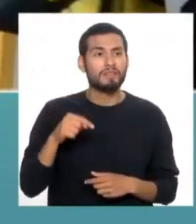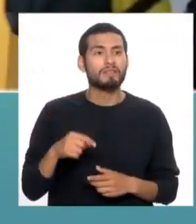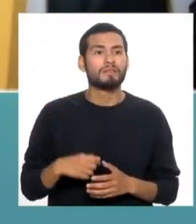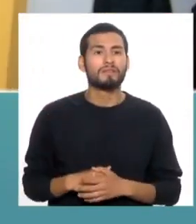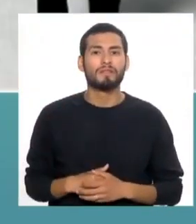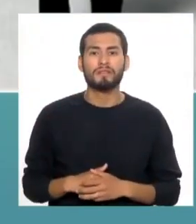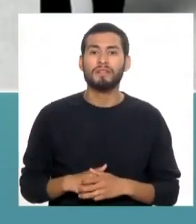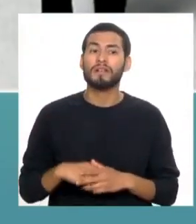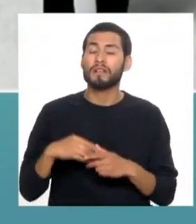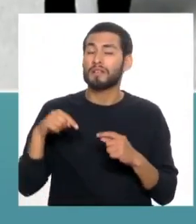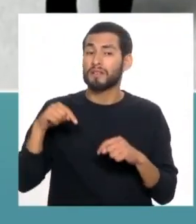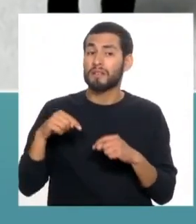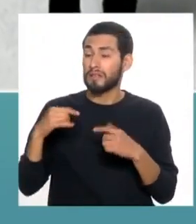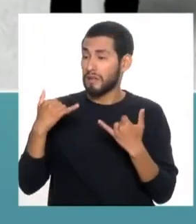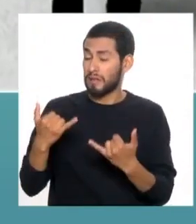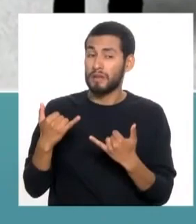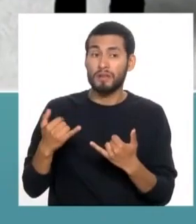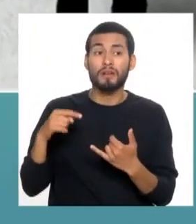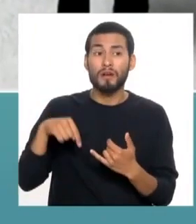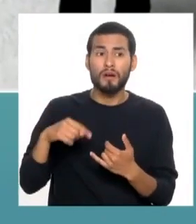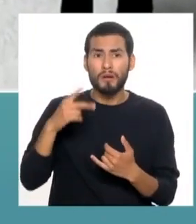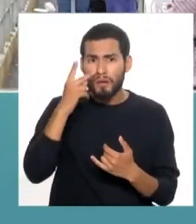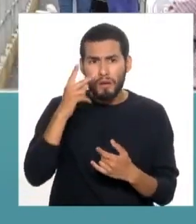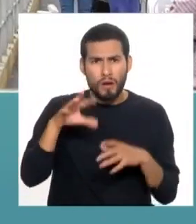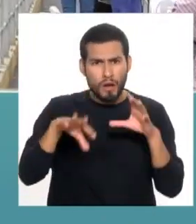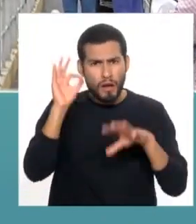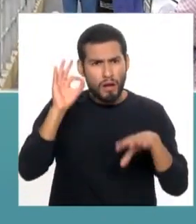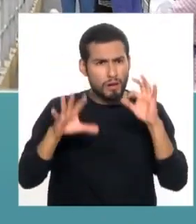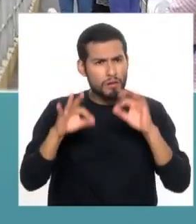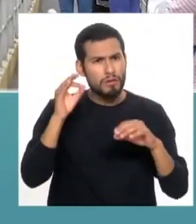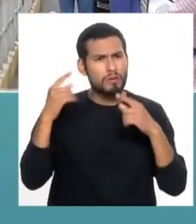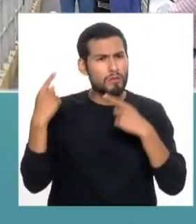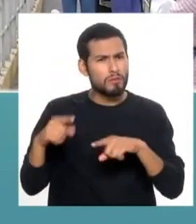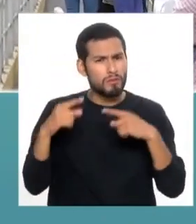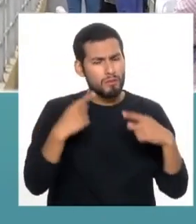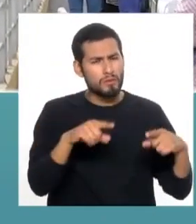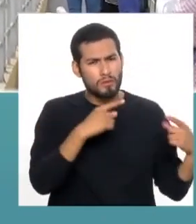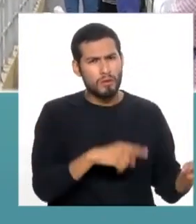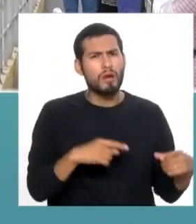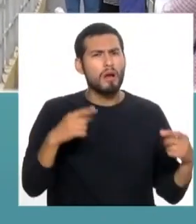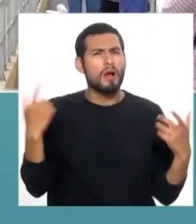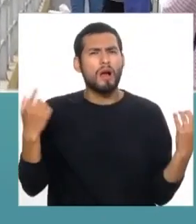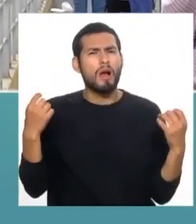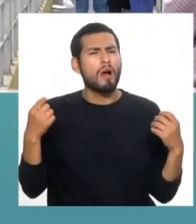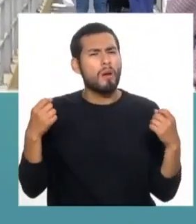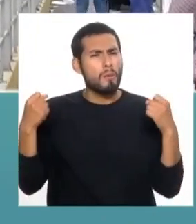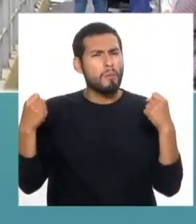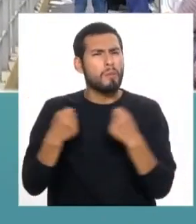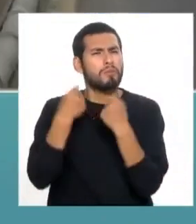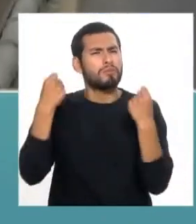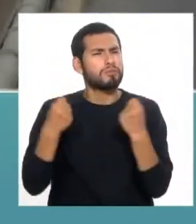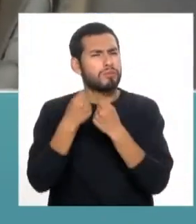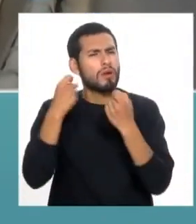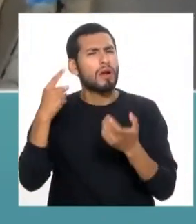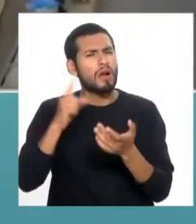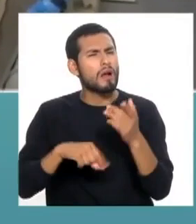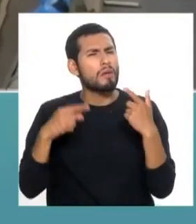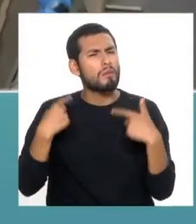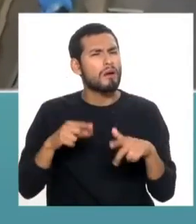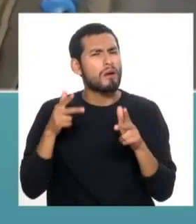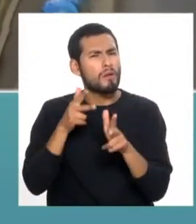programa. Últimamente, mi querida Fátima, se han registrado varios accidentes de tránsito. ¿Y qué está pasando con la seguridad